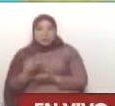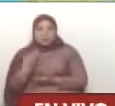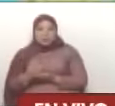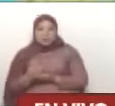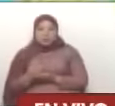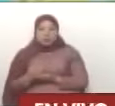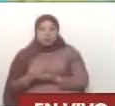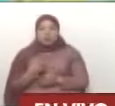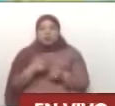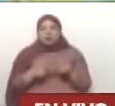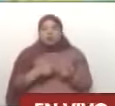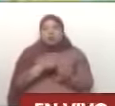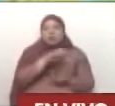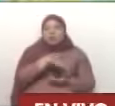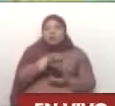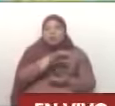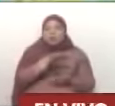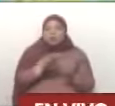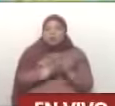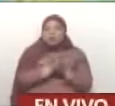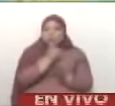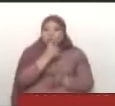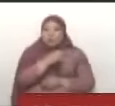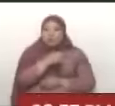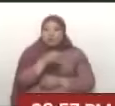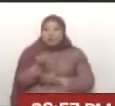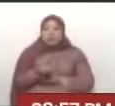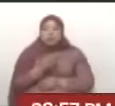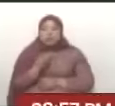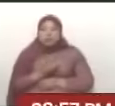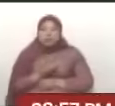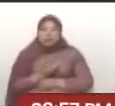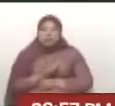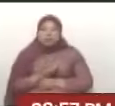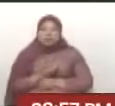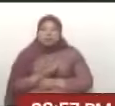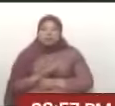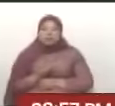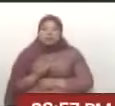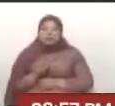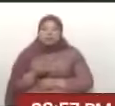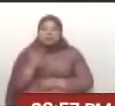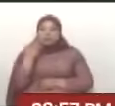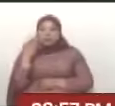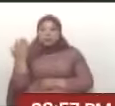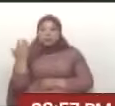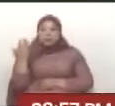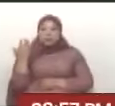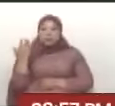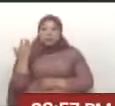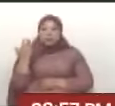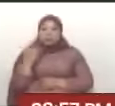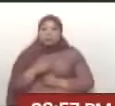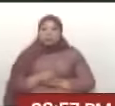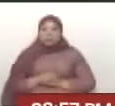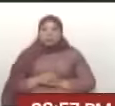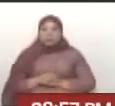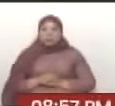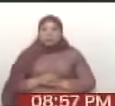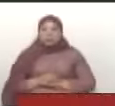Bárbara. José Gregorio Maldonado, Barranca del Orinoco, Carlos Andrés,